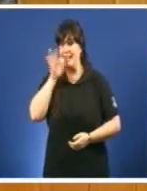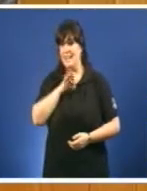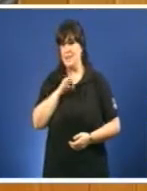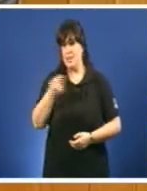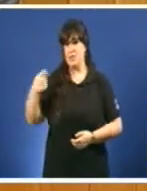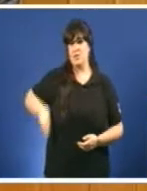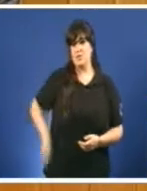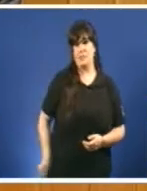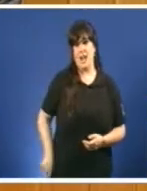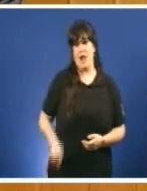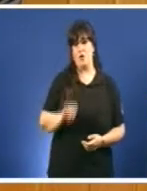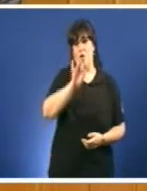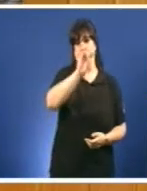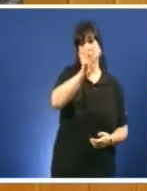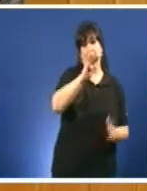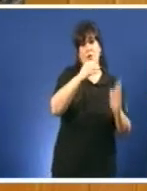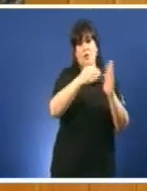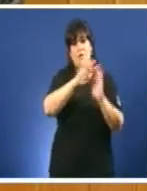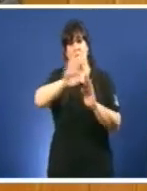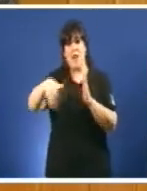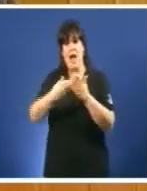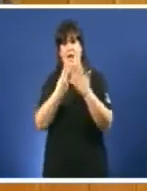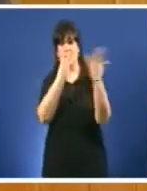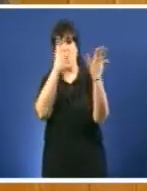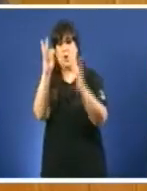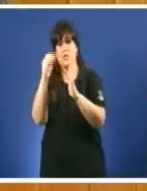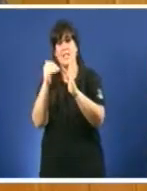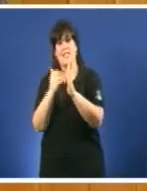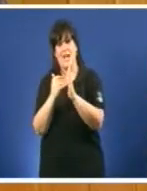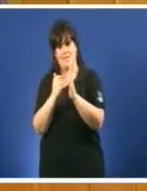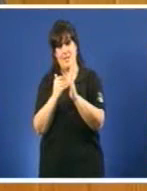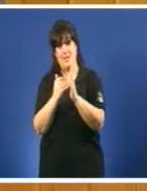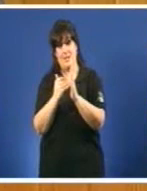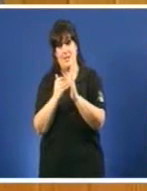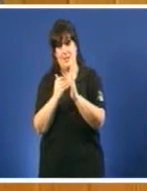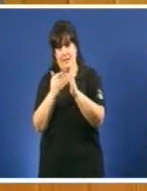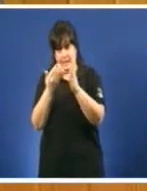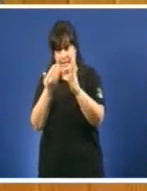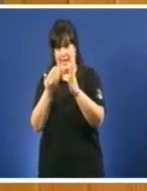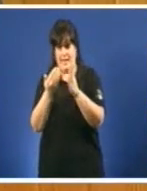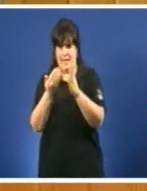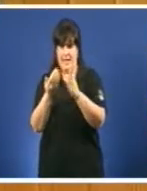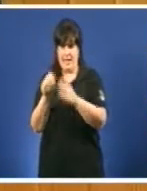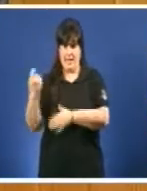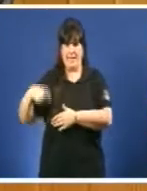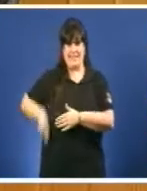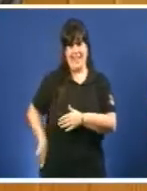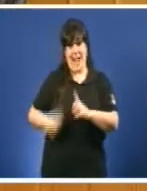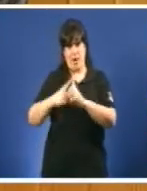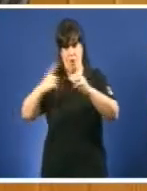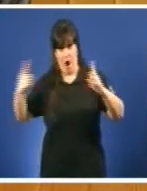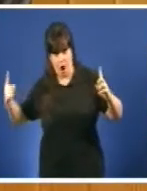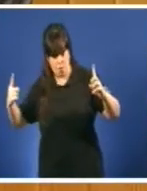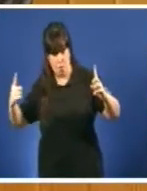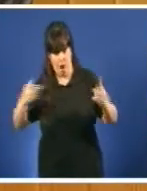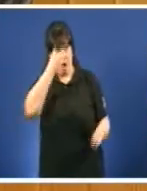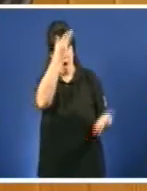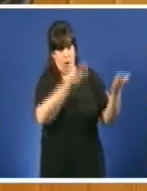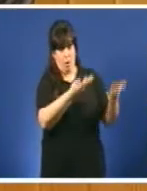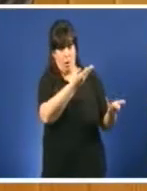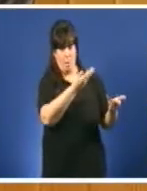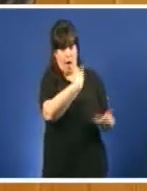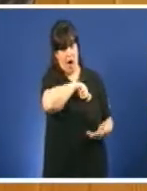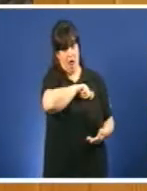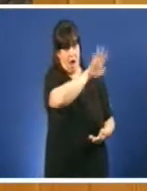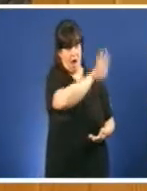14.000 e 80.000 euros brutos anuais pagarán máis de IRPF que a media, mentres que os que gañen entre